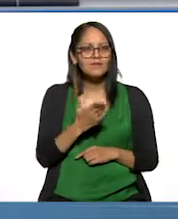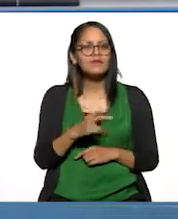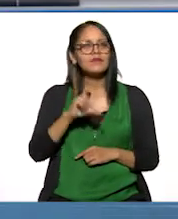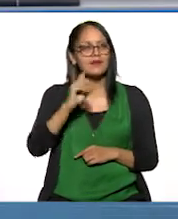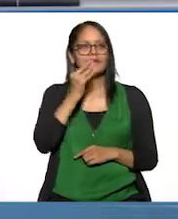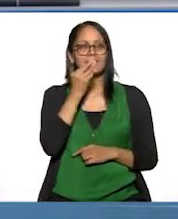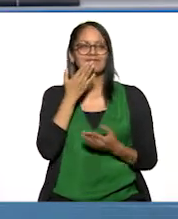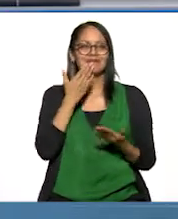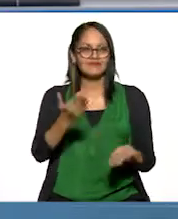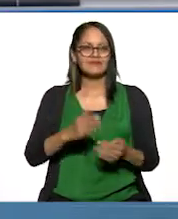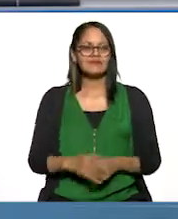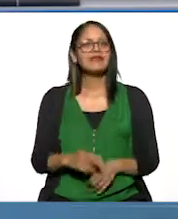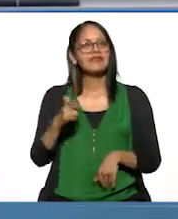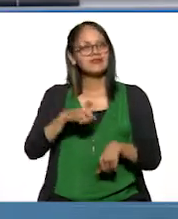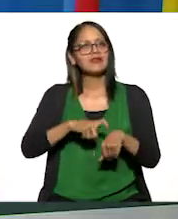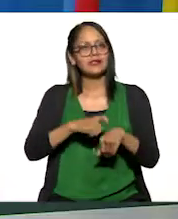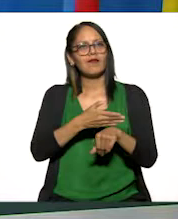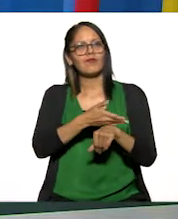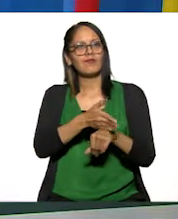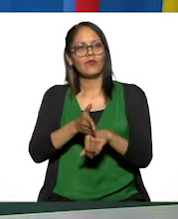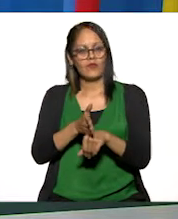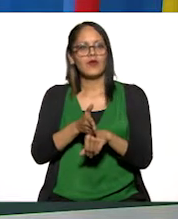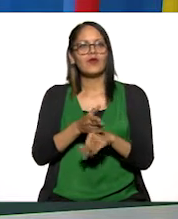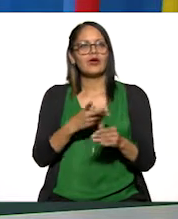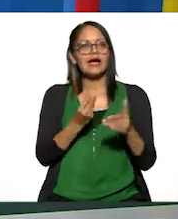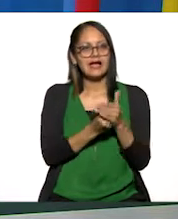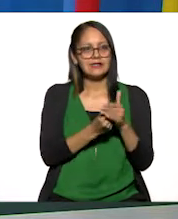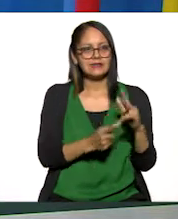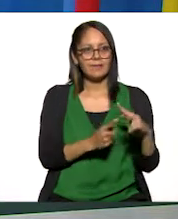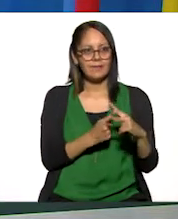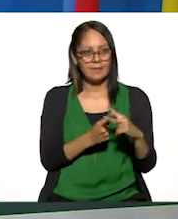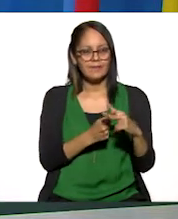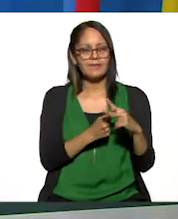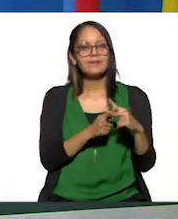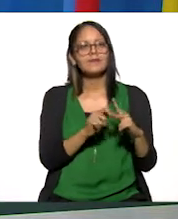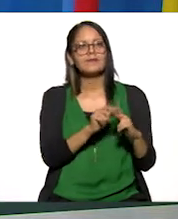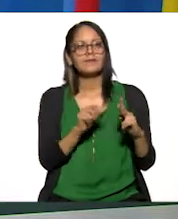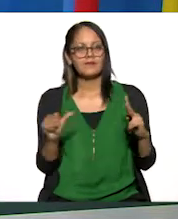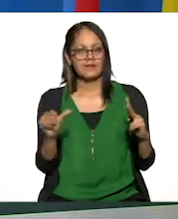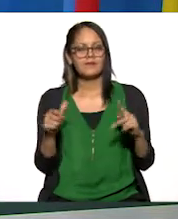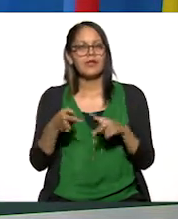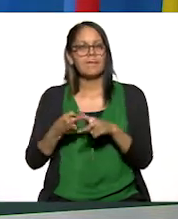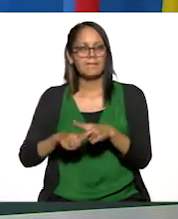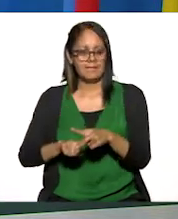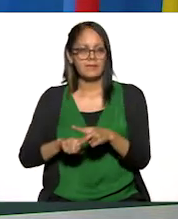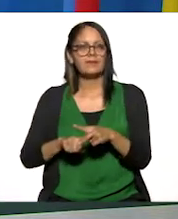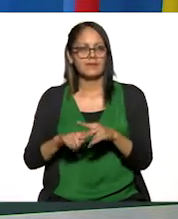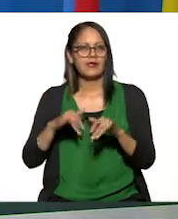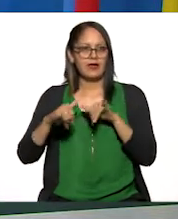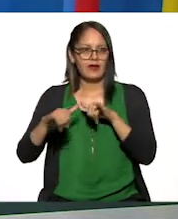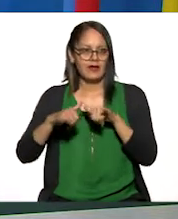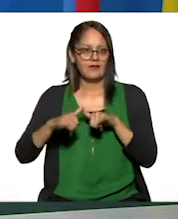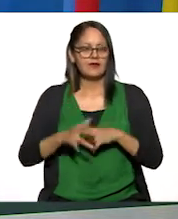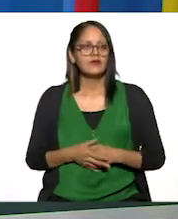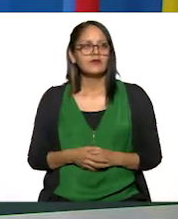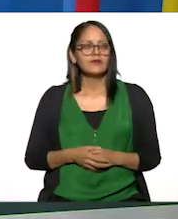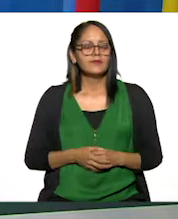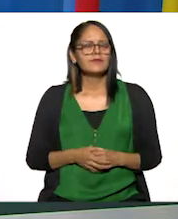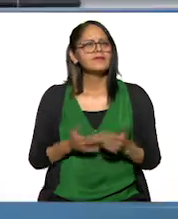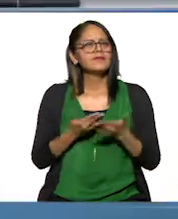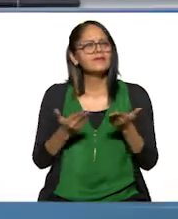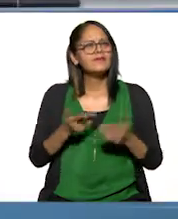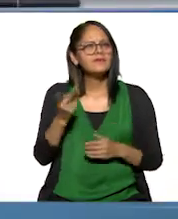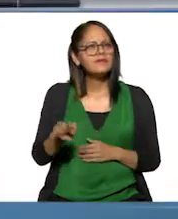30 minutos. Es el tiempo que transcurre entre la clase de matemáticas y el inicio de la clase de geografía. Ahora,